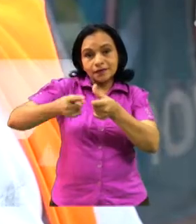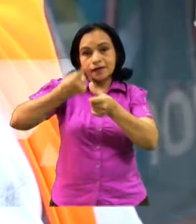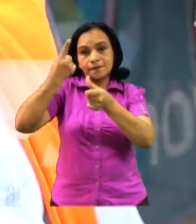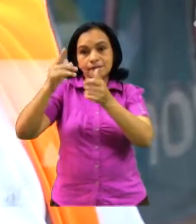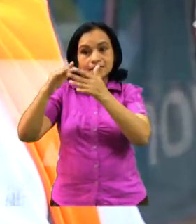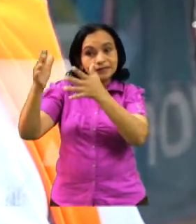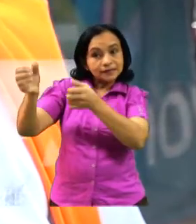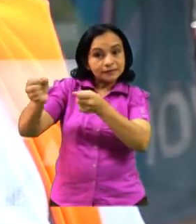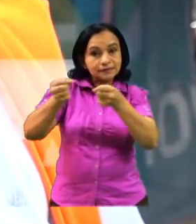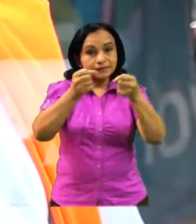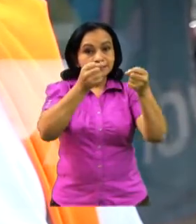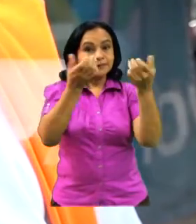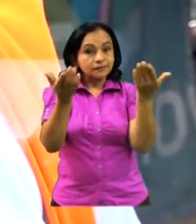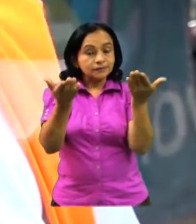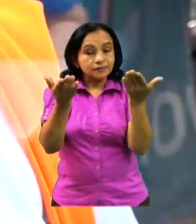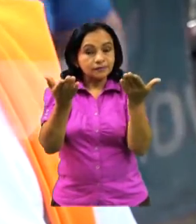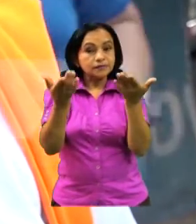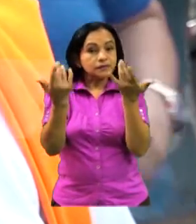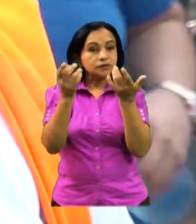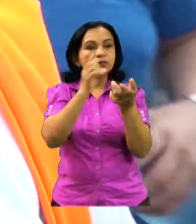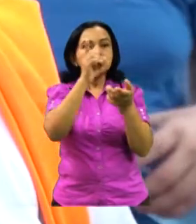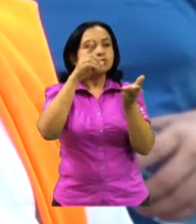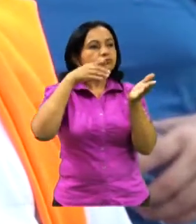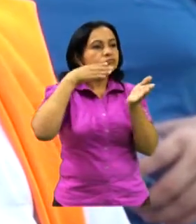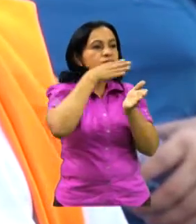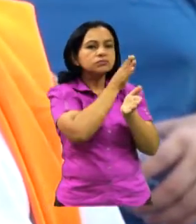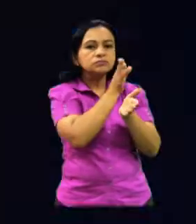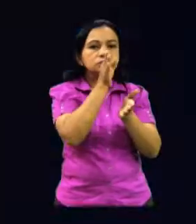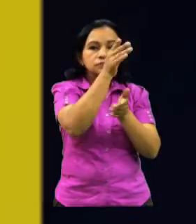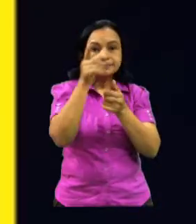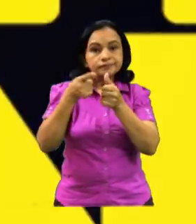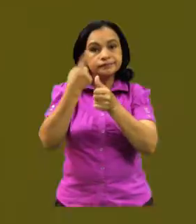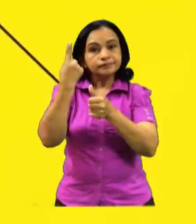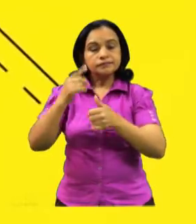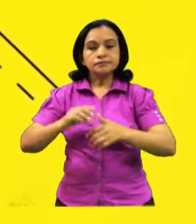en sacarlas por las vías las rutas de evacuación.